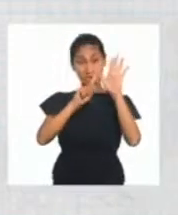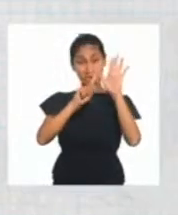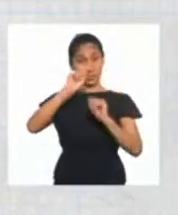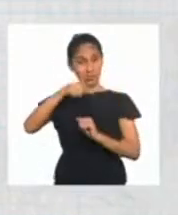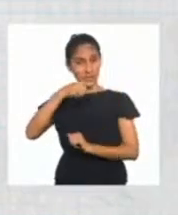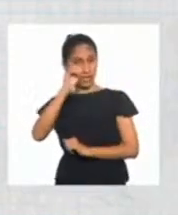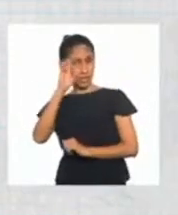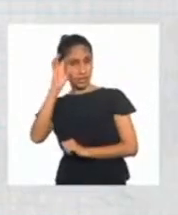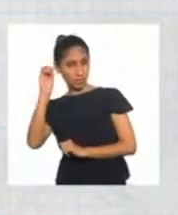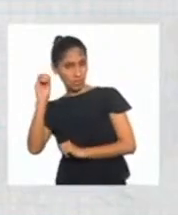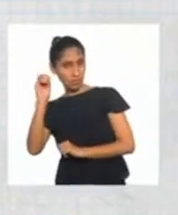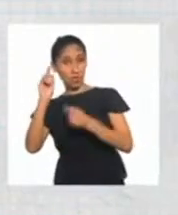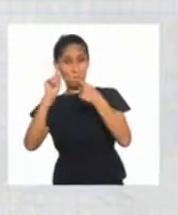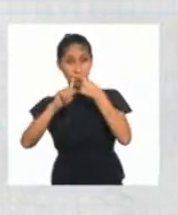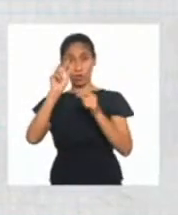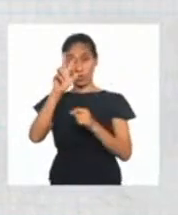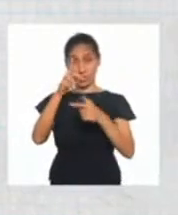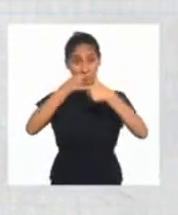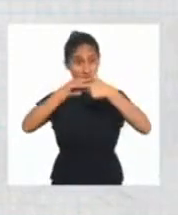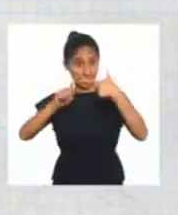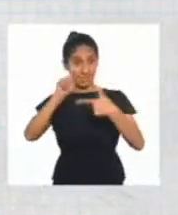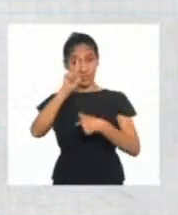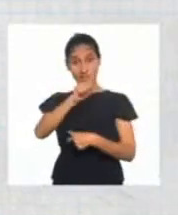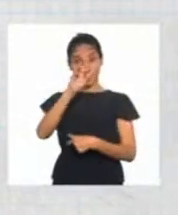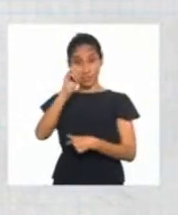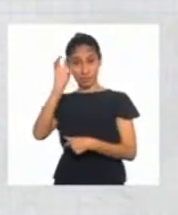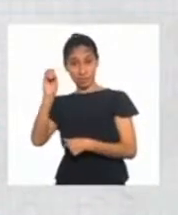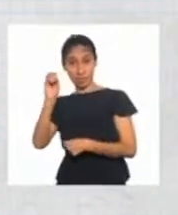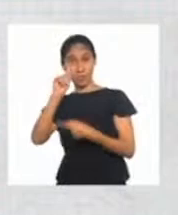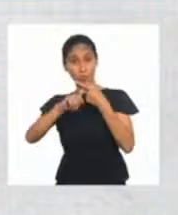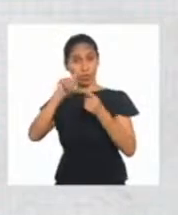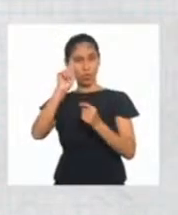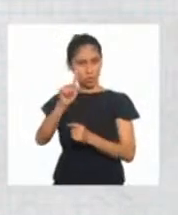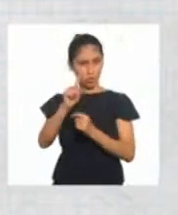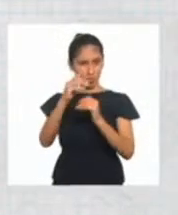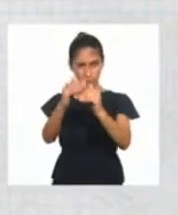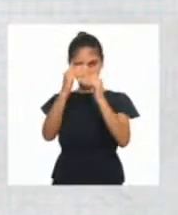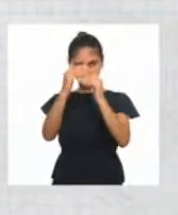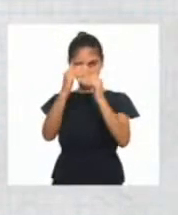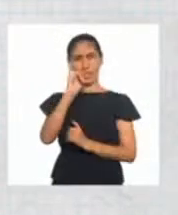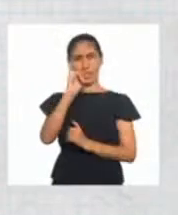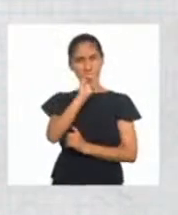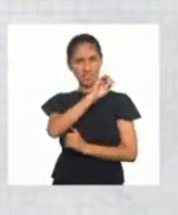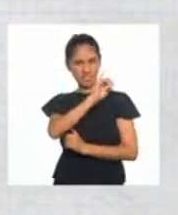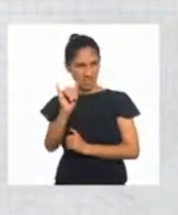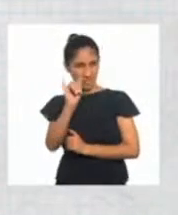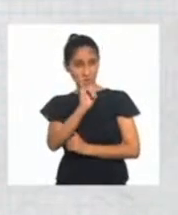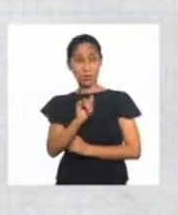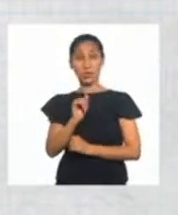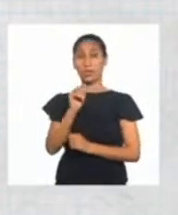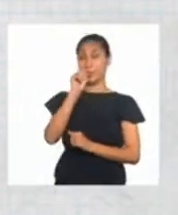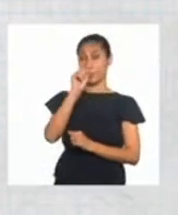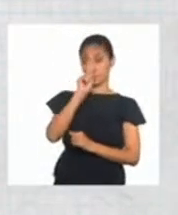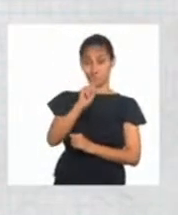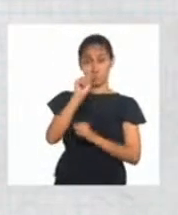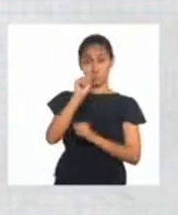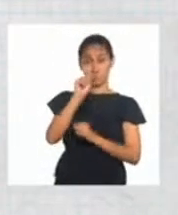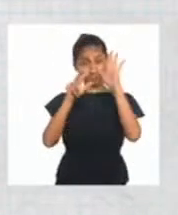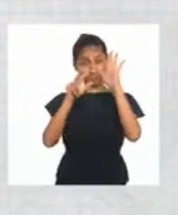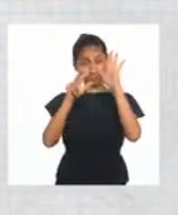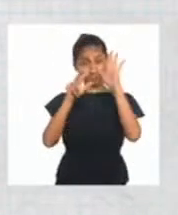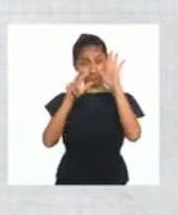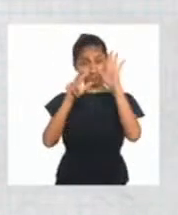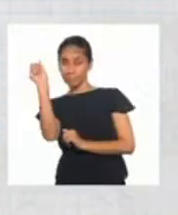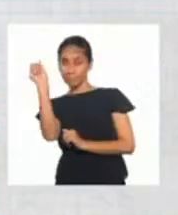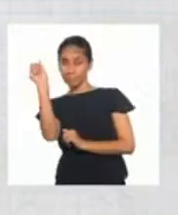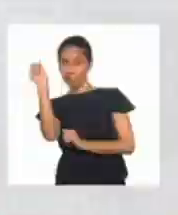por 1. Y al resolver las operaciones se obtiene que el interés es igual a 180